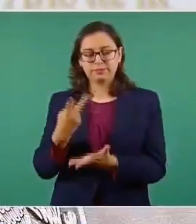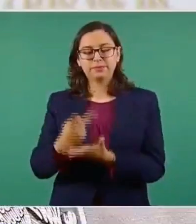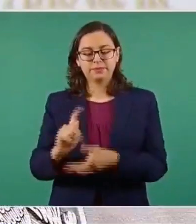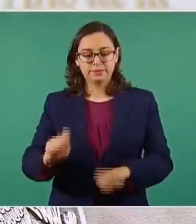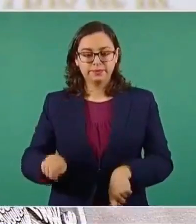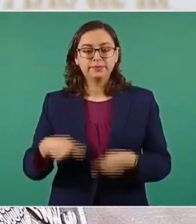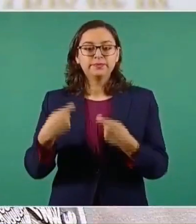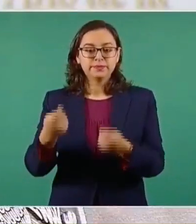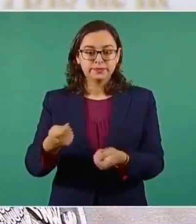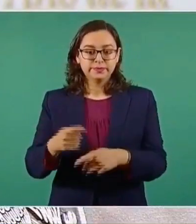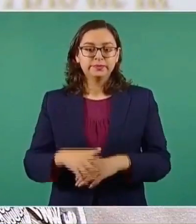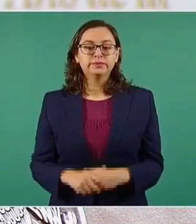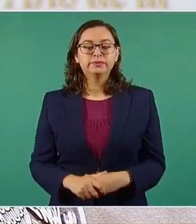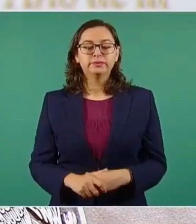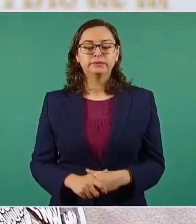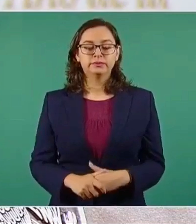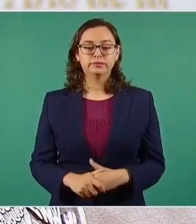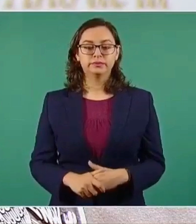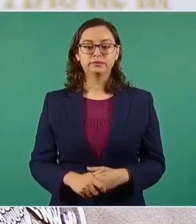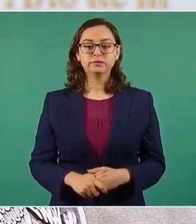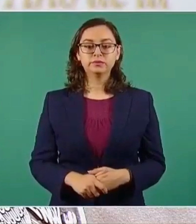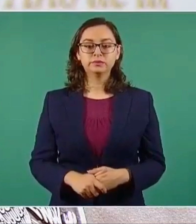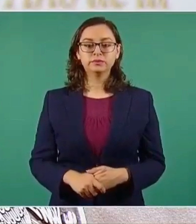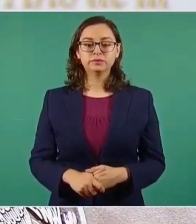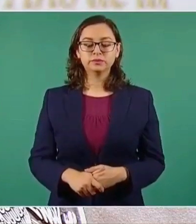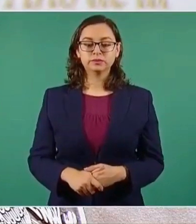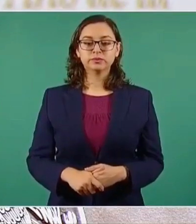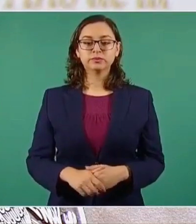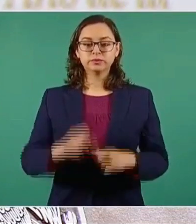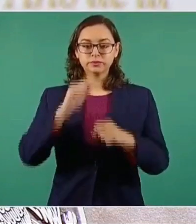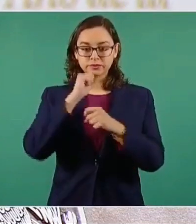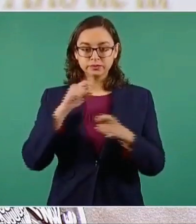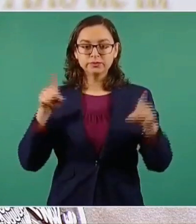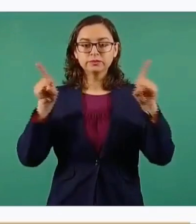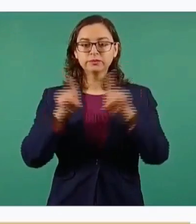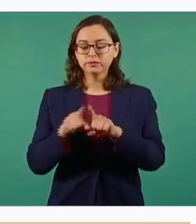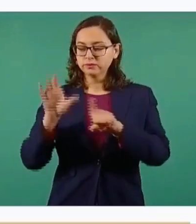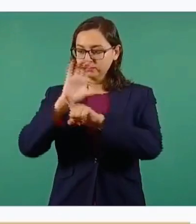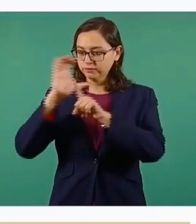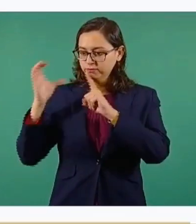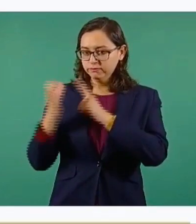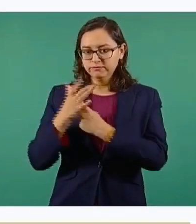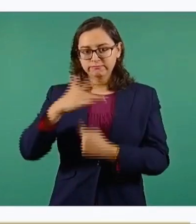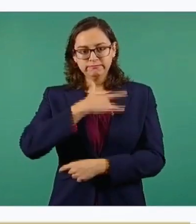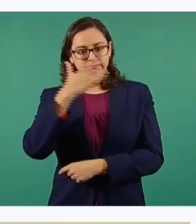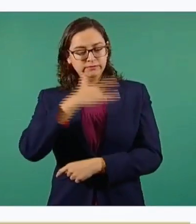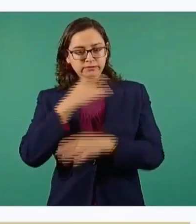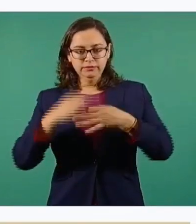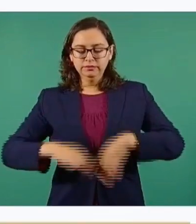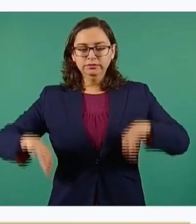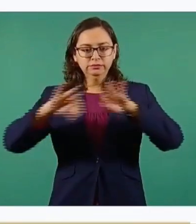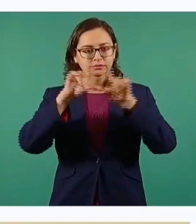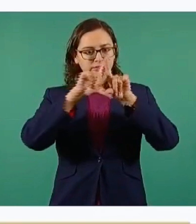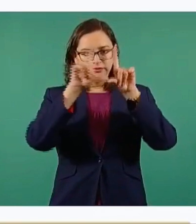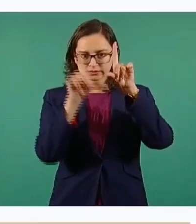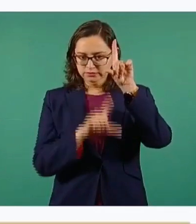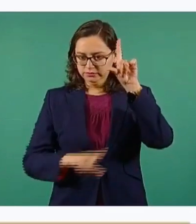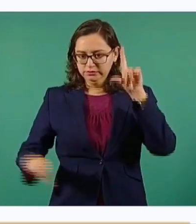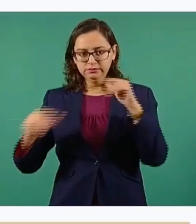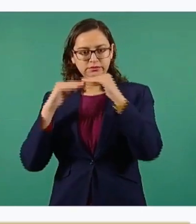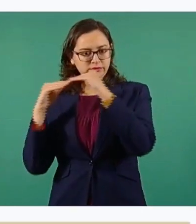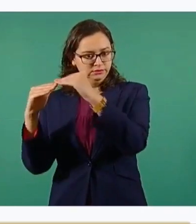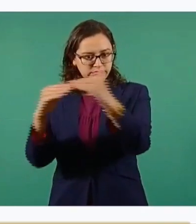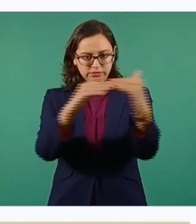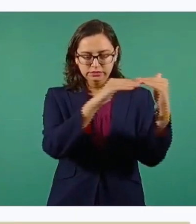que hubiera perspectiva territorial, es decir, que hubiera ganadores de todos los estados, los que